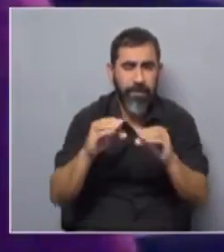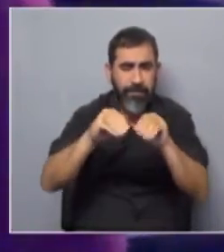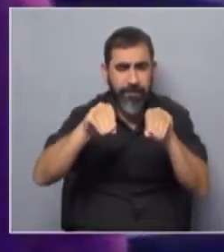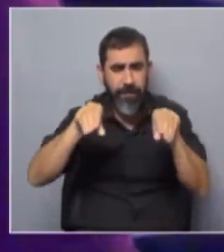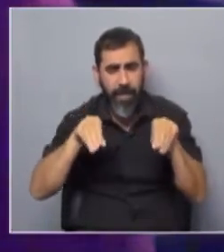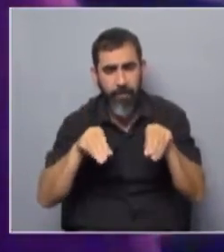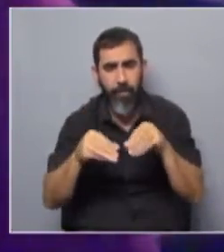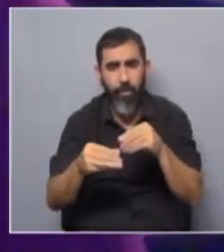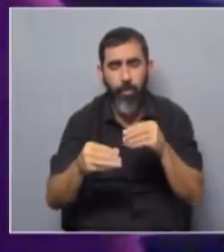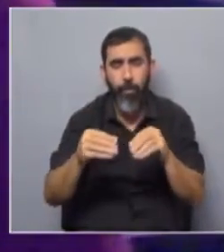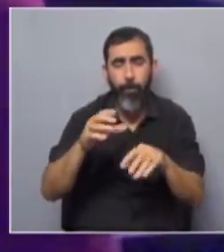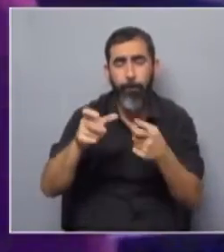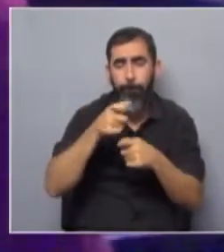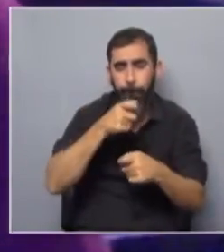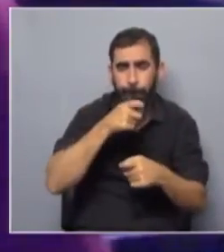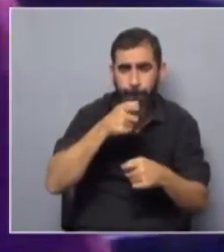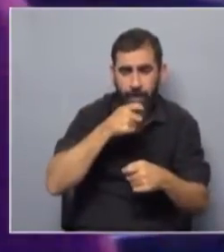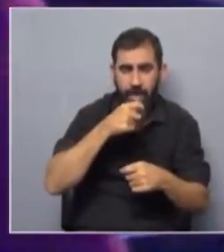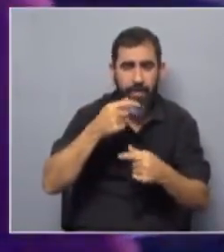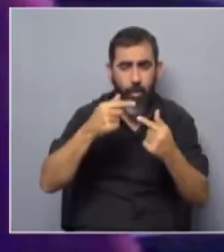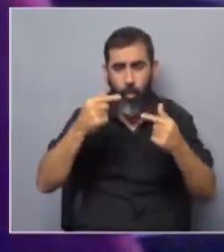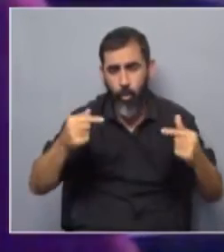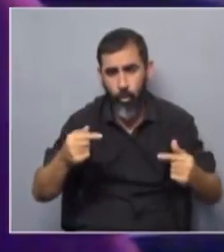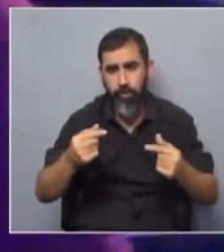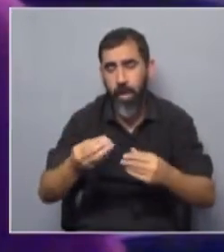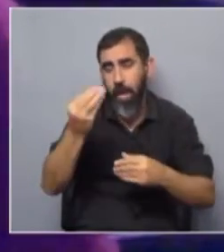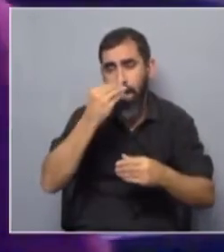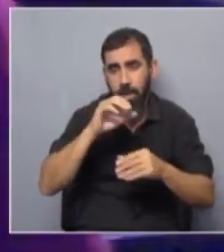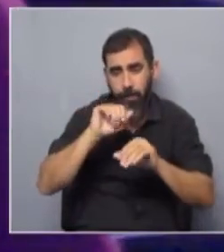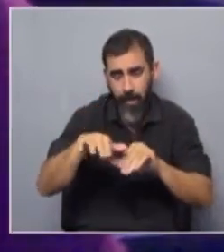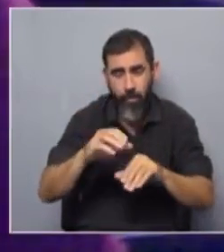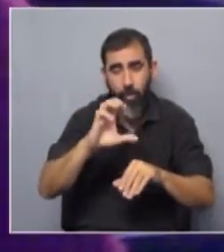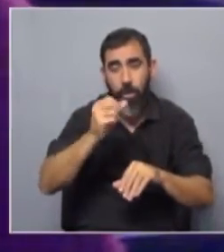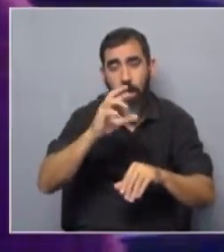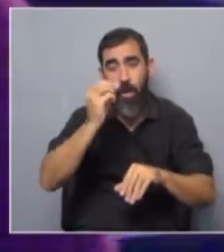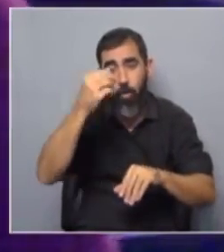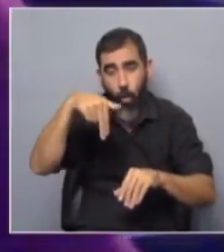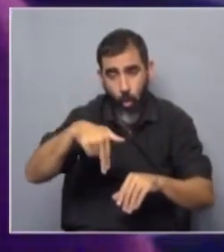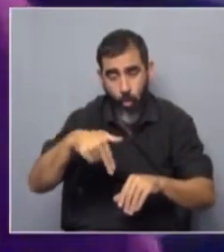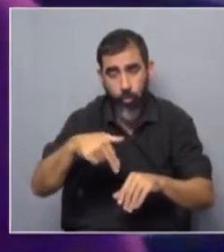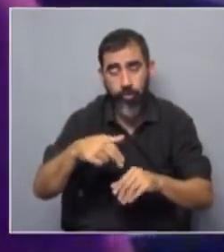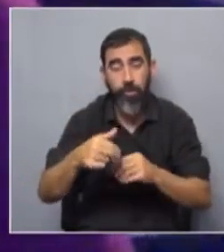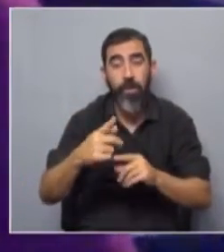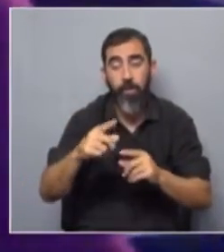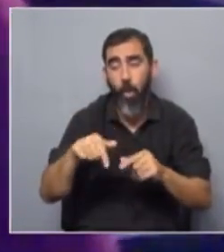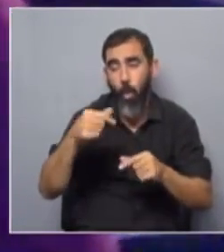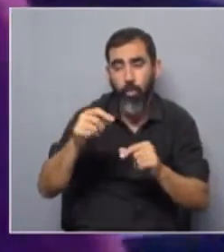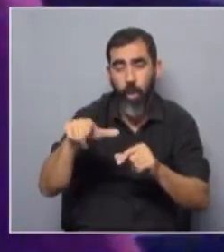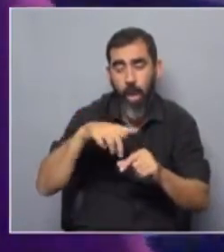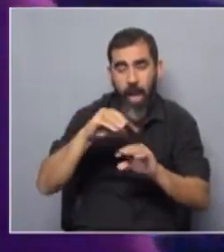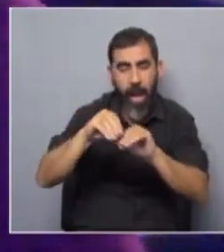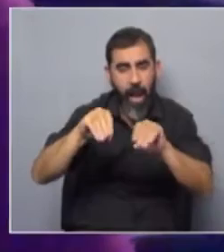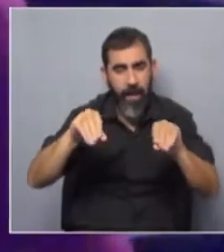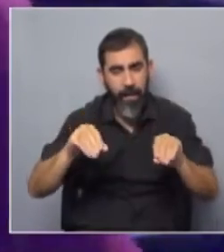restos de fragmentos de piedra, instrumentos, restos de alimentación, carbón, contra suelos completamente